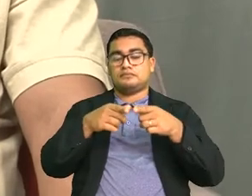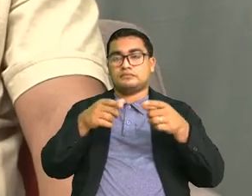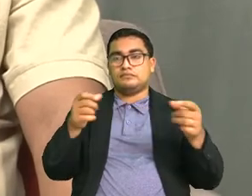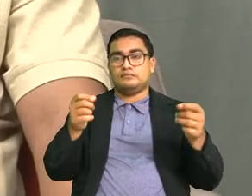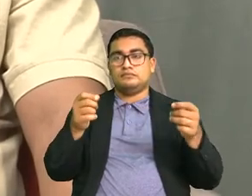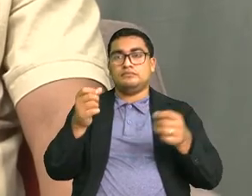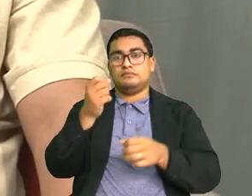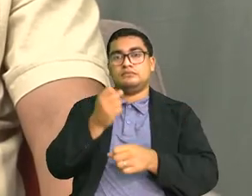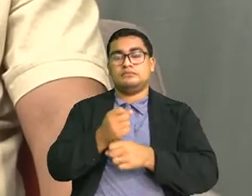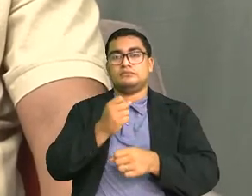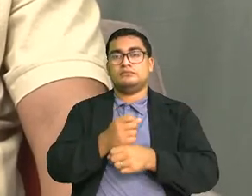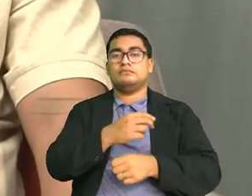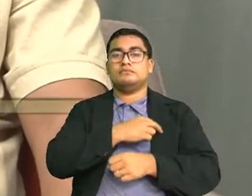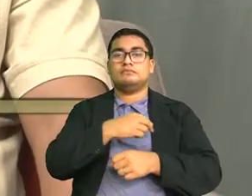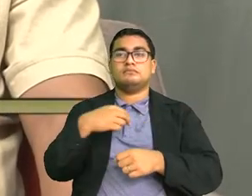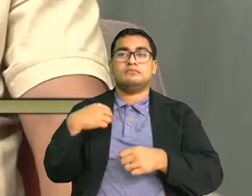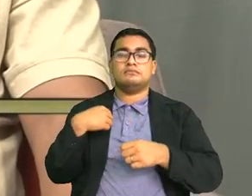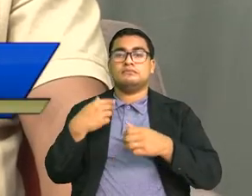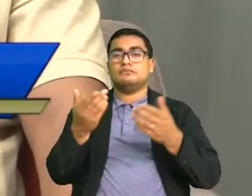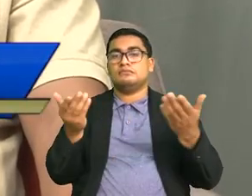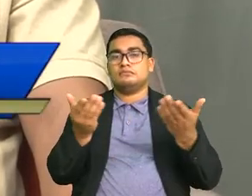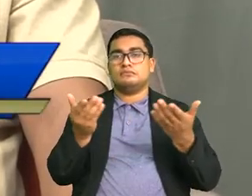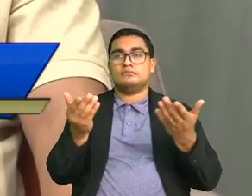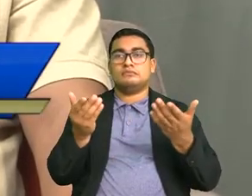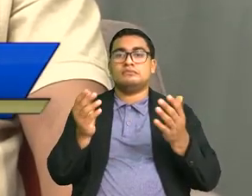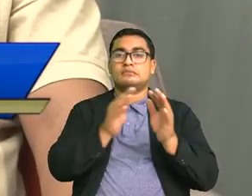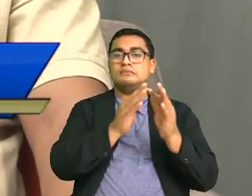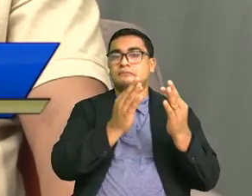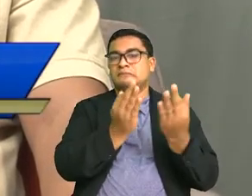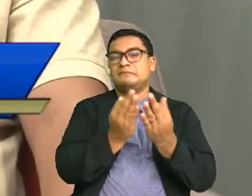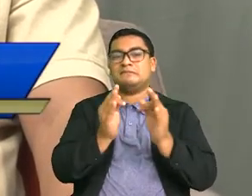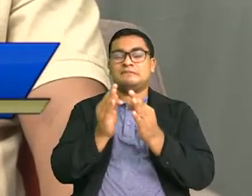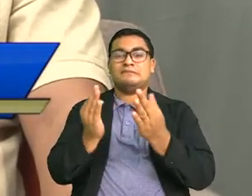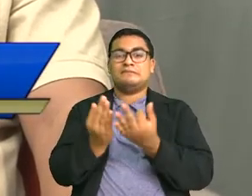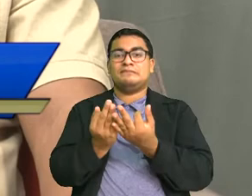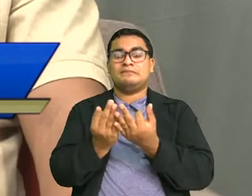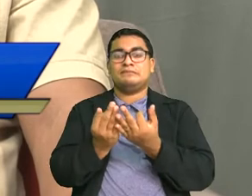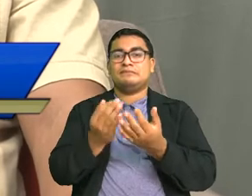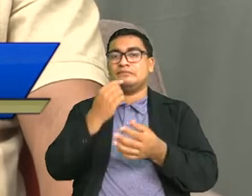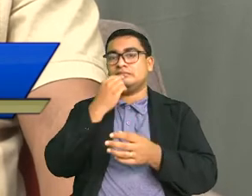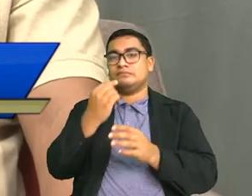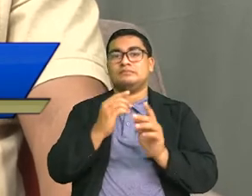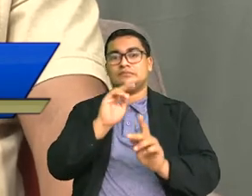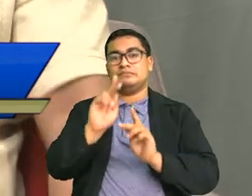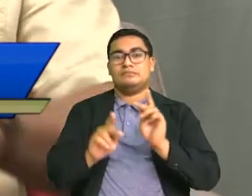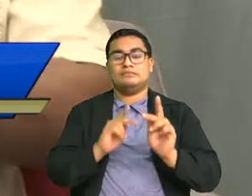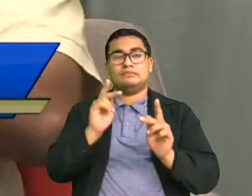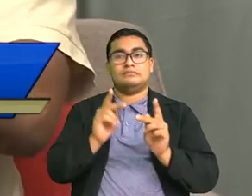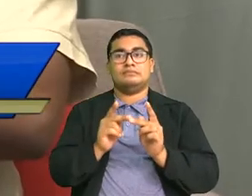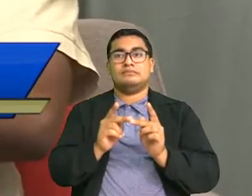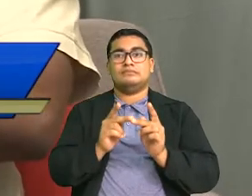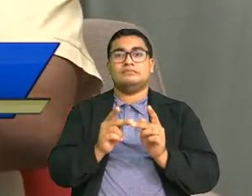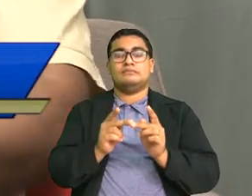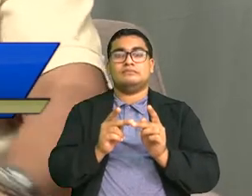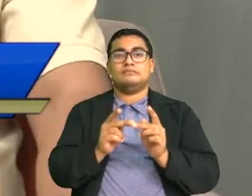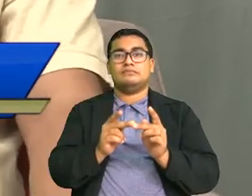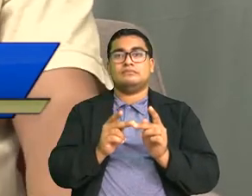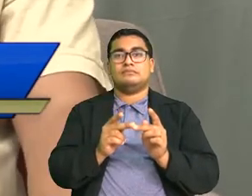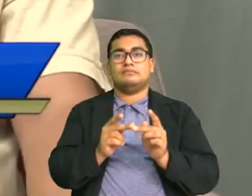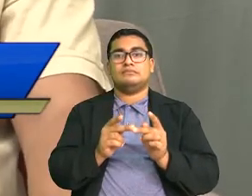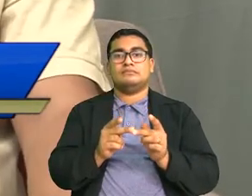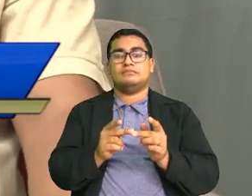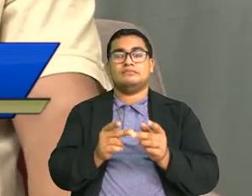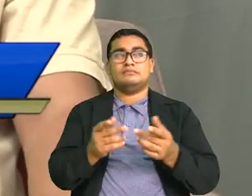trabajo que venimos realizando con las familias productores productora el éxito y a la vez el